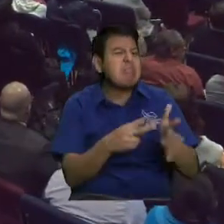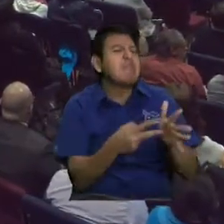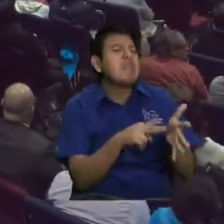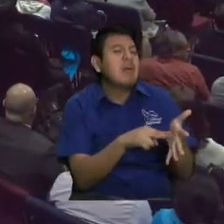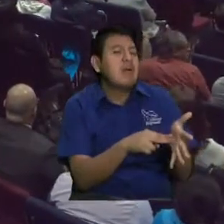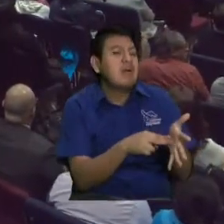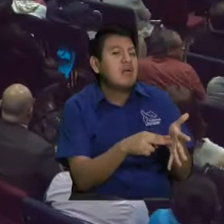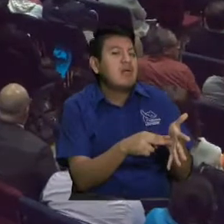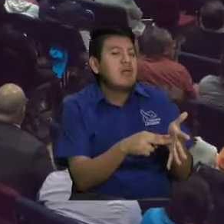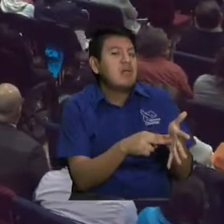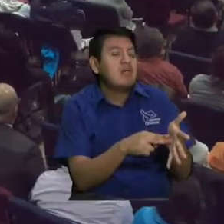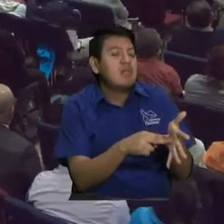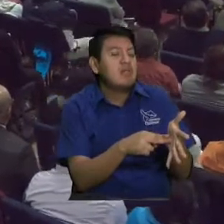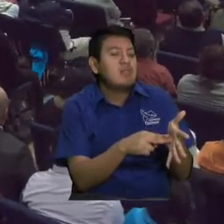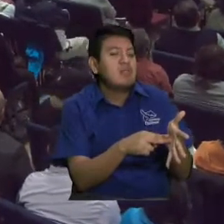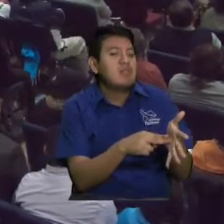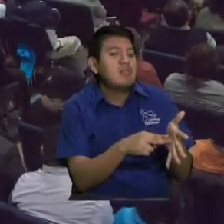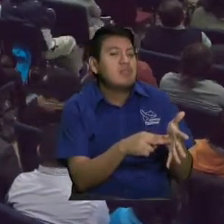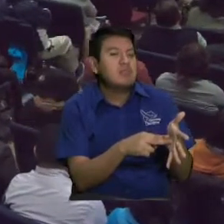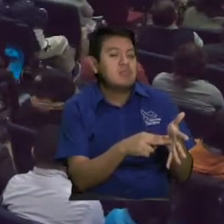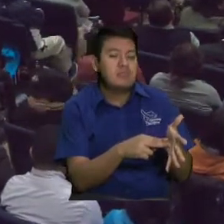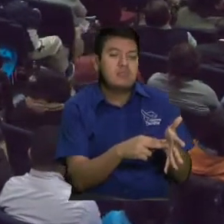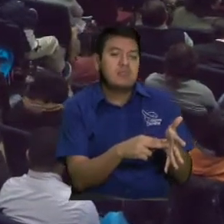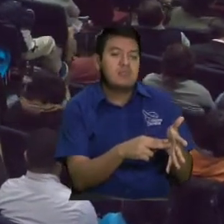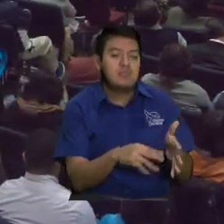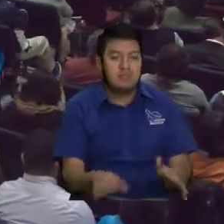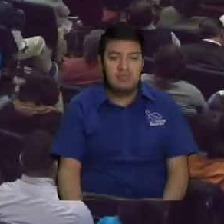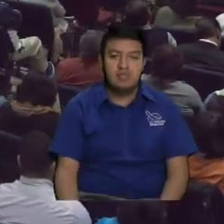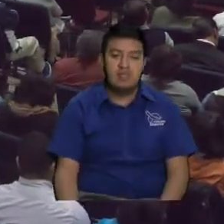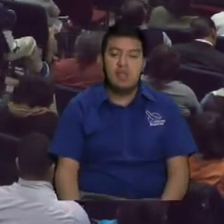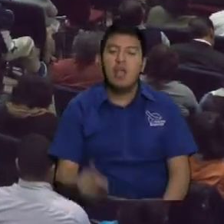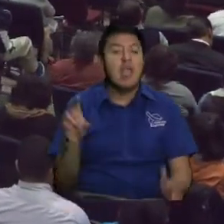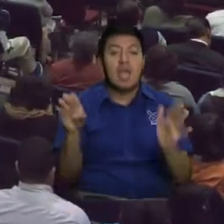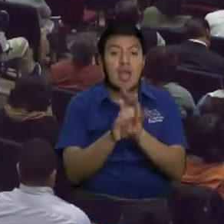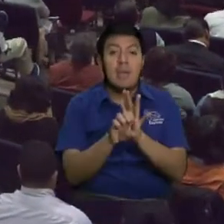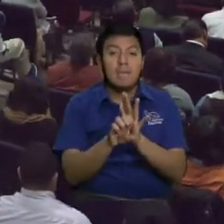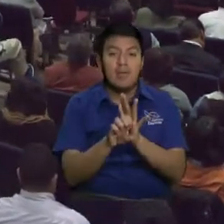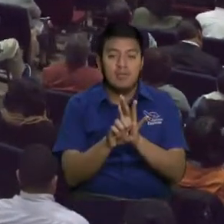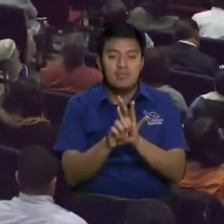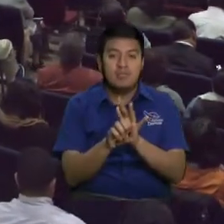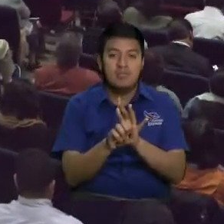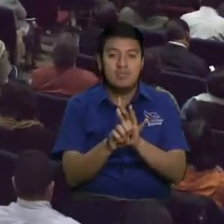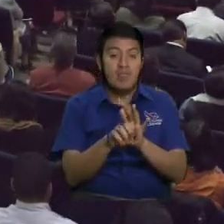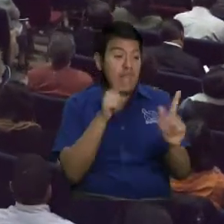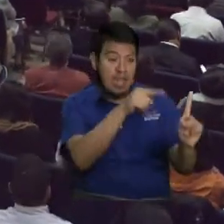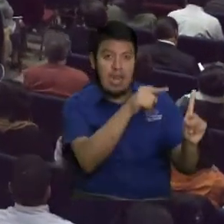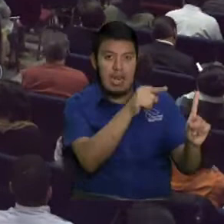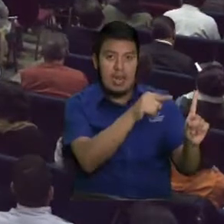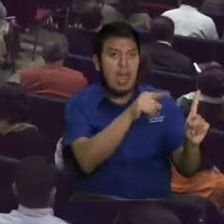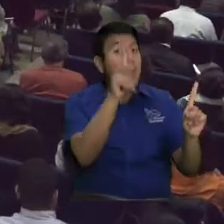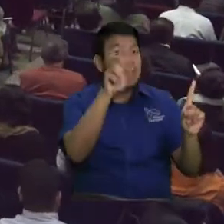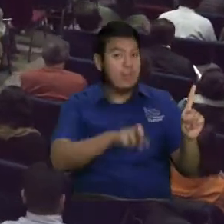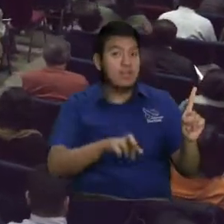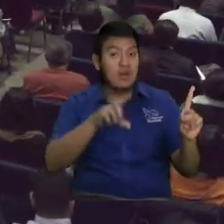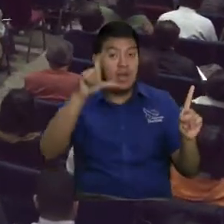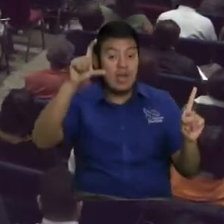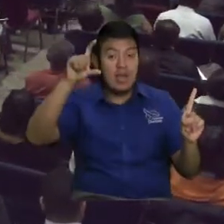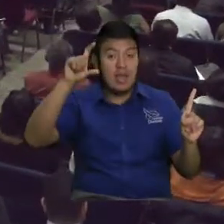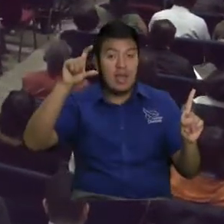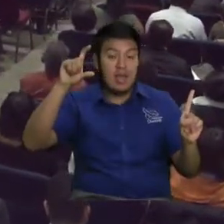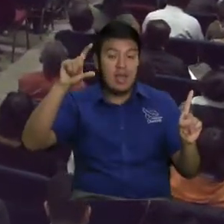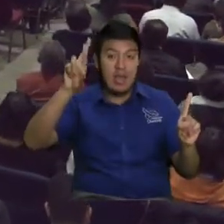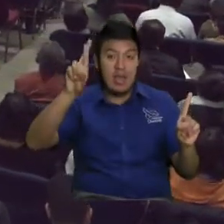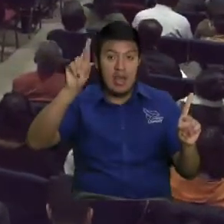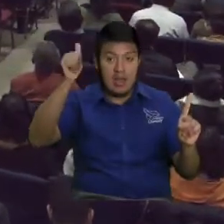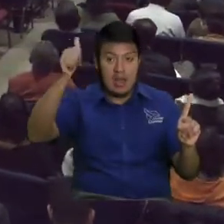Tenga cuidado porque ese, todo lo que se lo encuentra, dice una cosa, me he encontrado 7 veces,